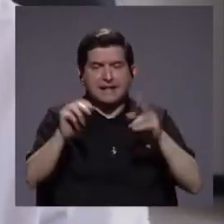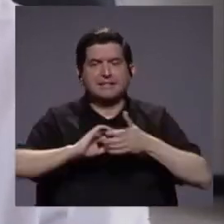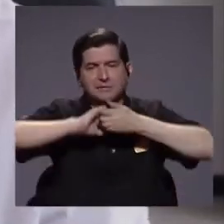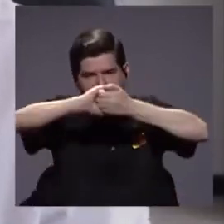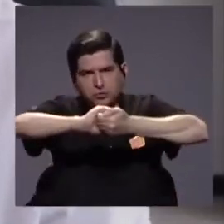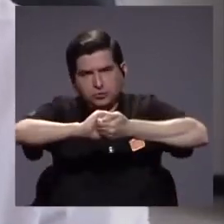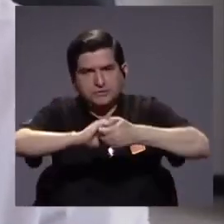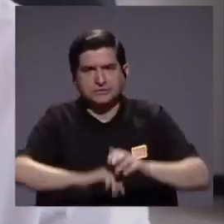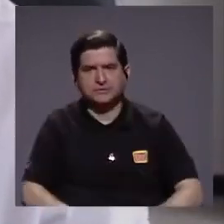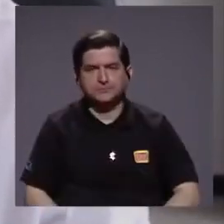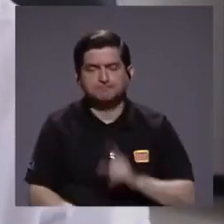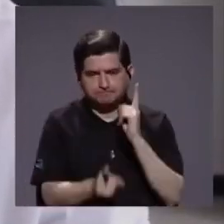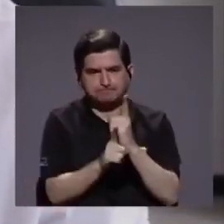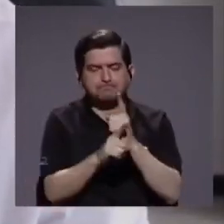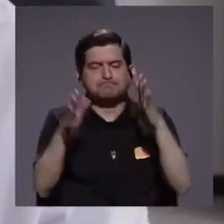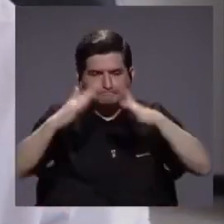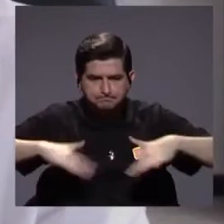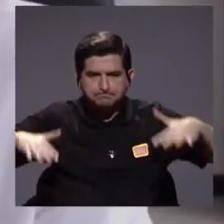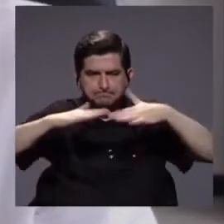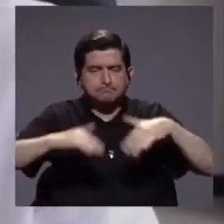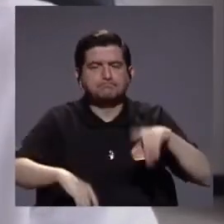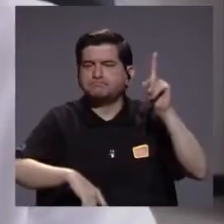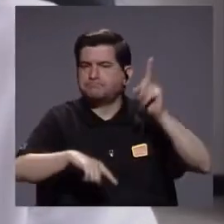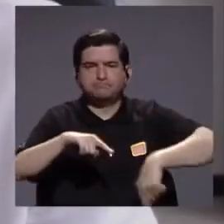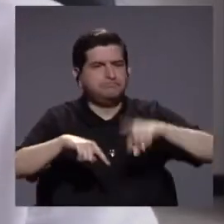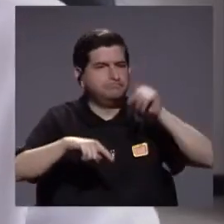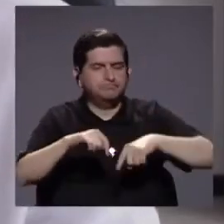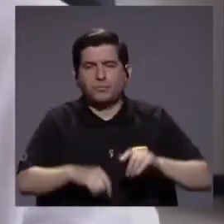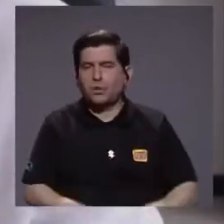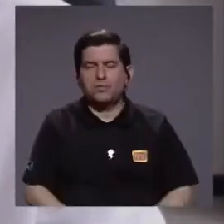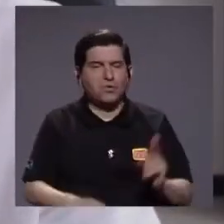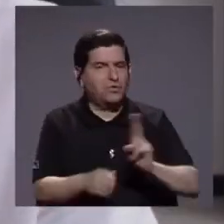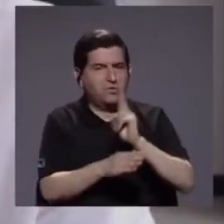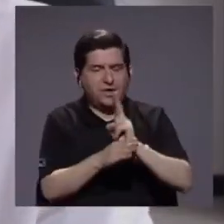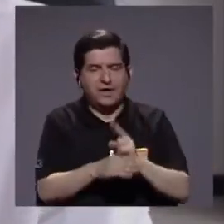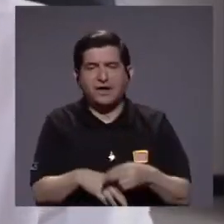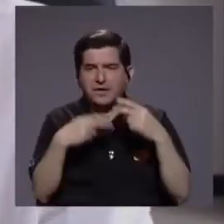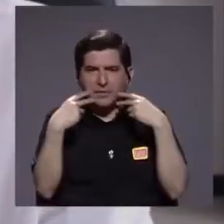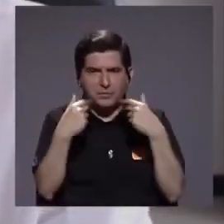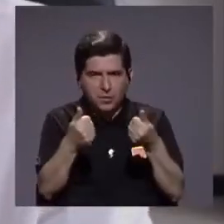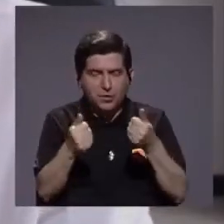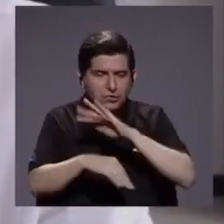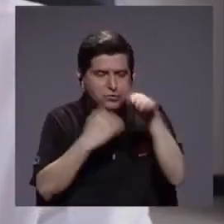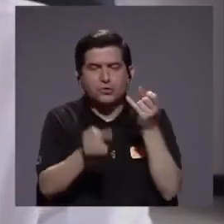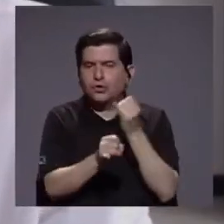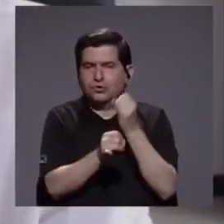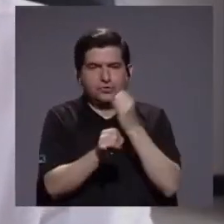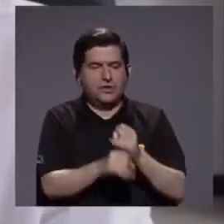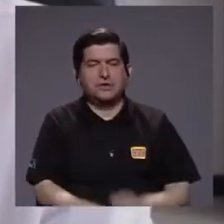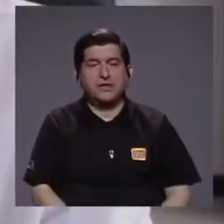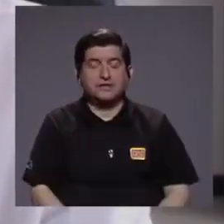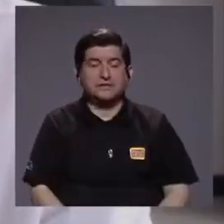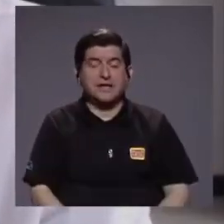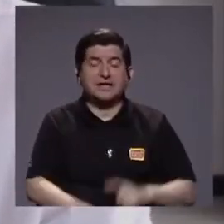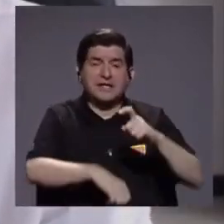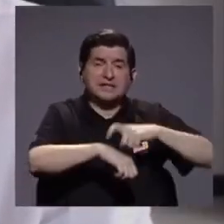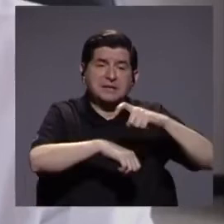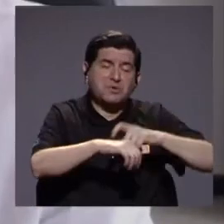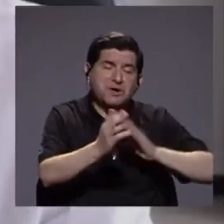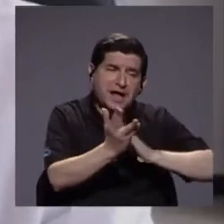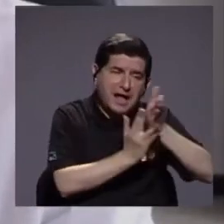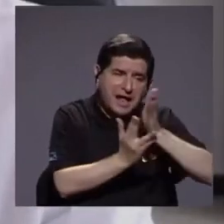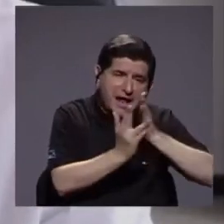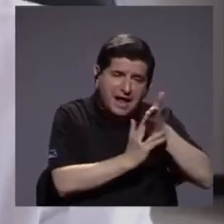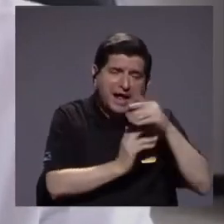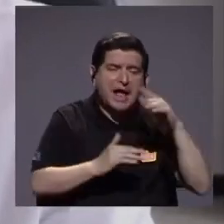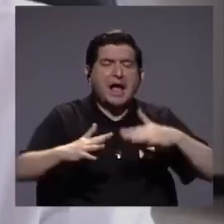solidario. Efectivamente, hay espacios que no van a ser ocupados de golpe en toda la institución y podemos temporalmente acceder